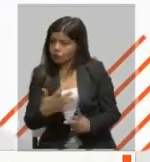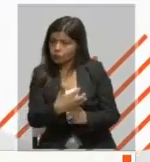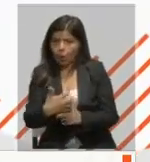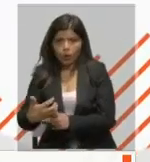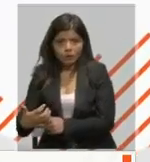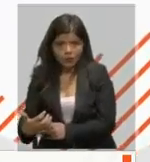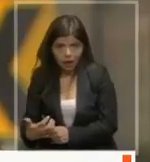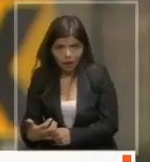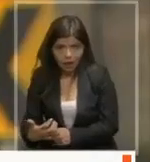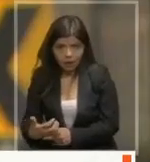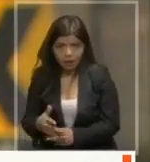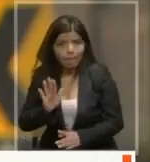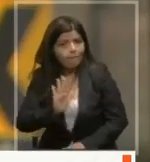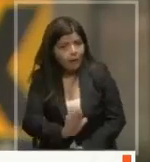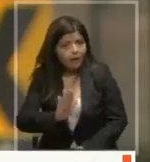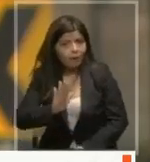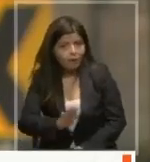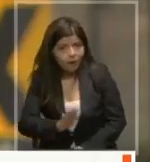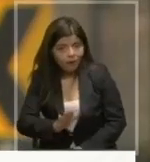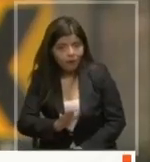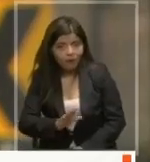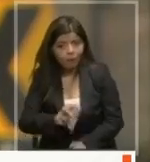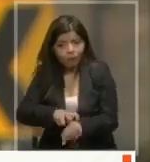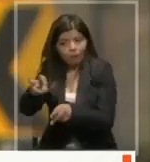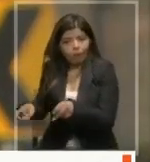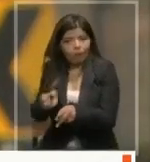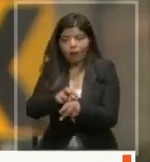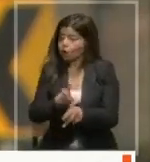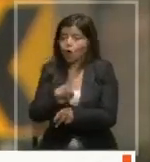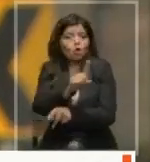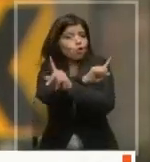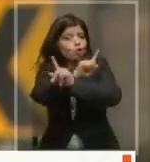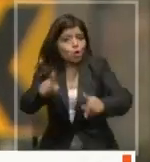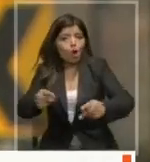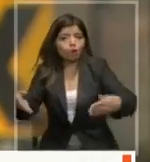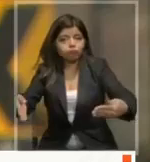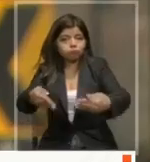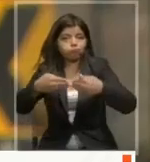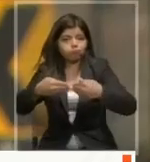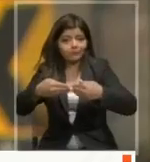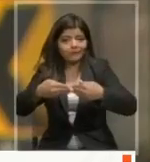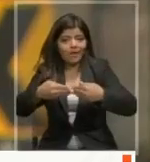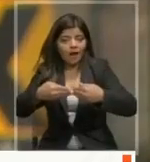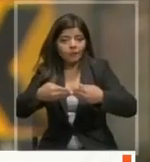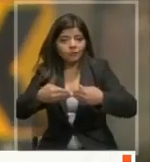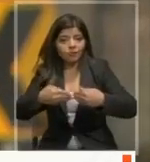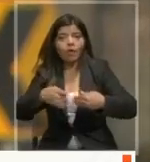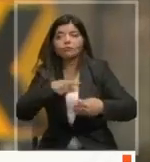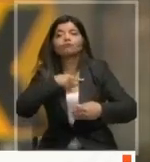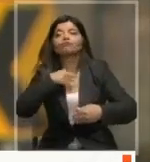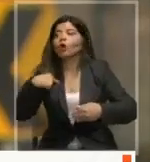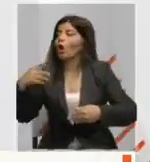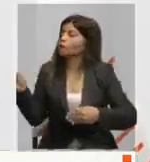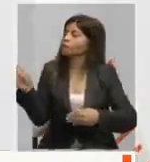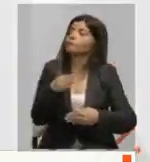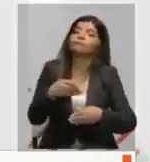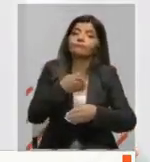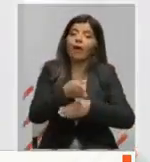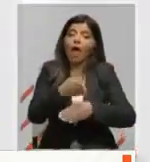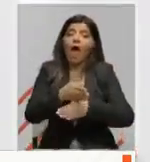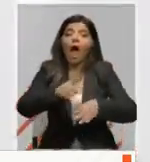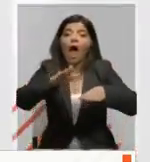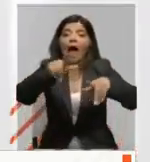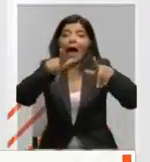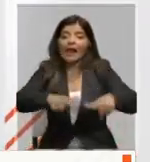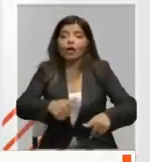No, prácticamente secuestrado. No me quiso ver. Y él no me permite bajarme, me cierra la puerta, de hecho ni siquiera la abre, y me dice, te va a llevar a la comisaría Concepción. Me estoy